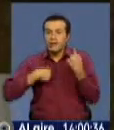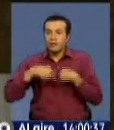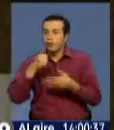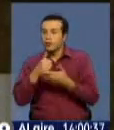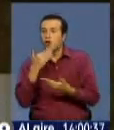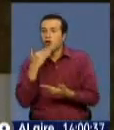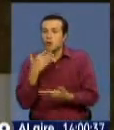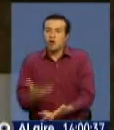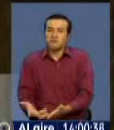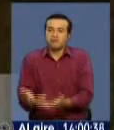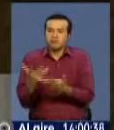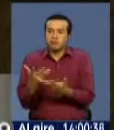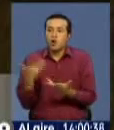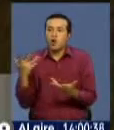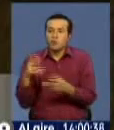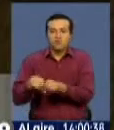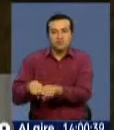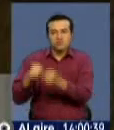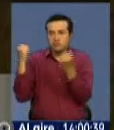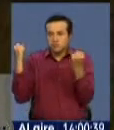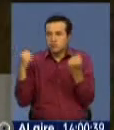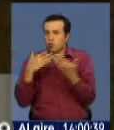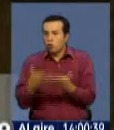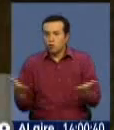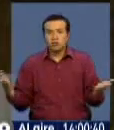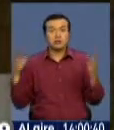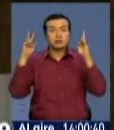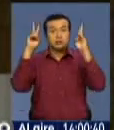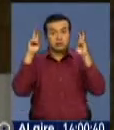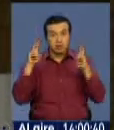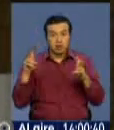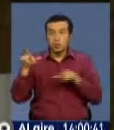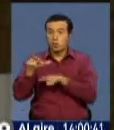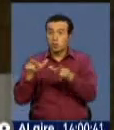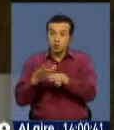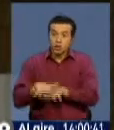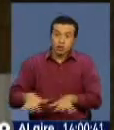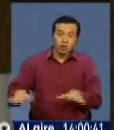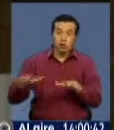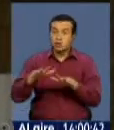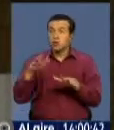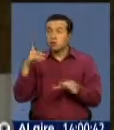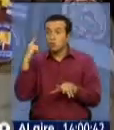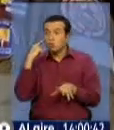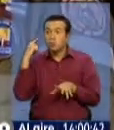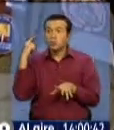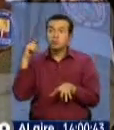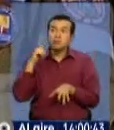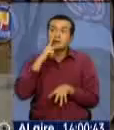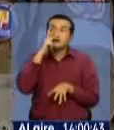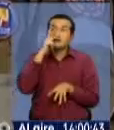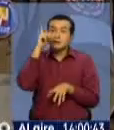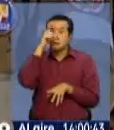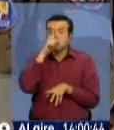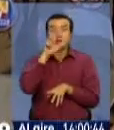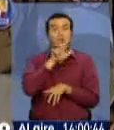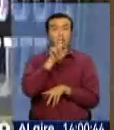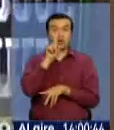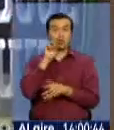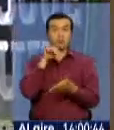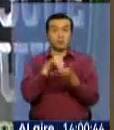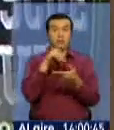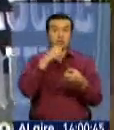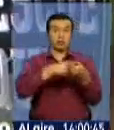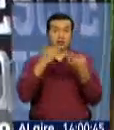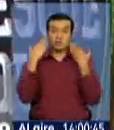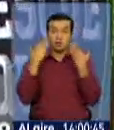levantar una carga, saber cómo hacer un rompimiento. Es un tema bastante extenso, entender de espacios confinados, medir atmósferas peligrosas. Son 31 miembros de los cuerpos de bomberos de